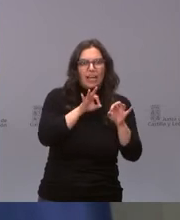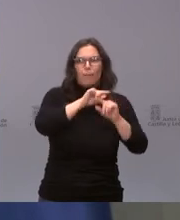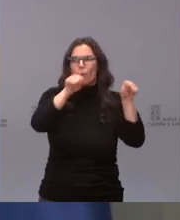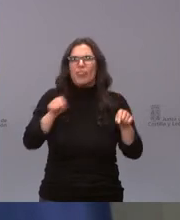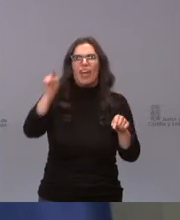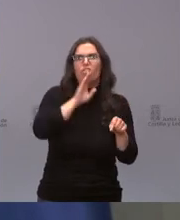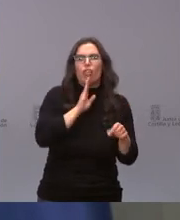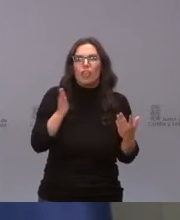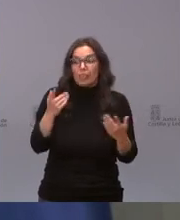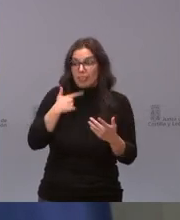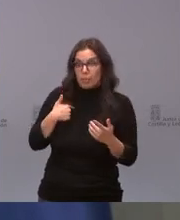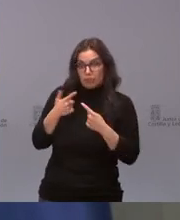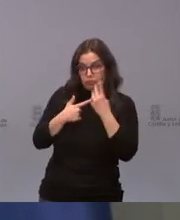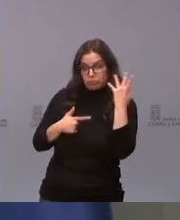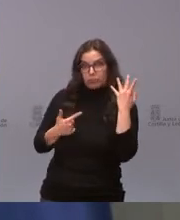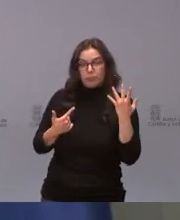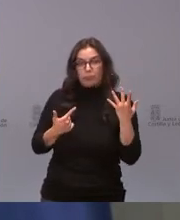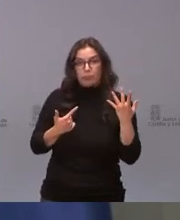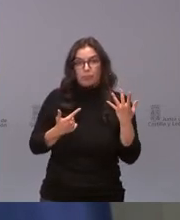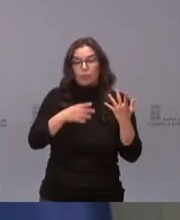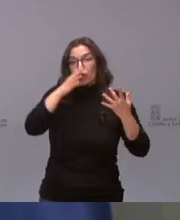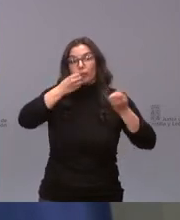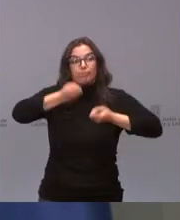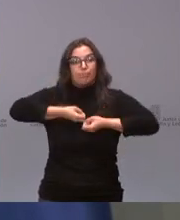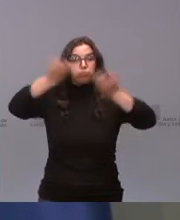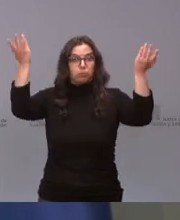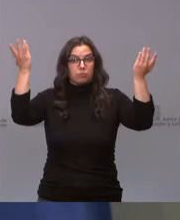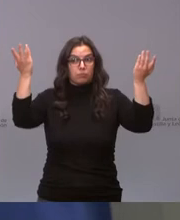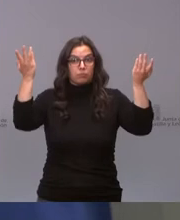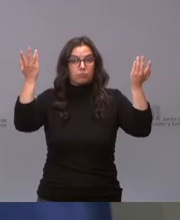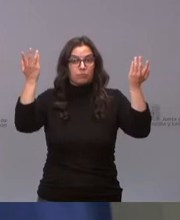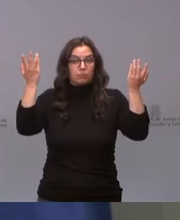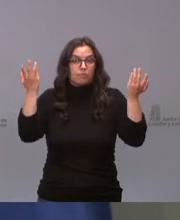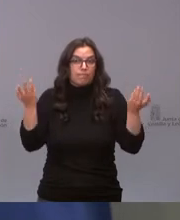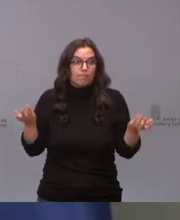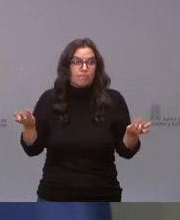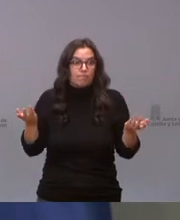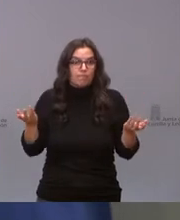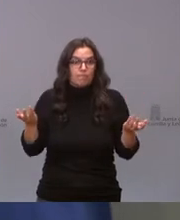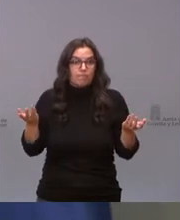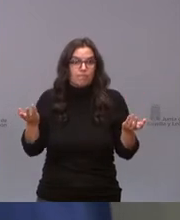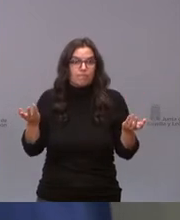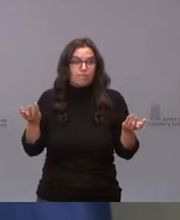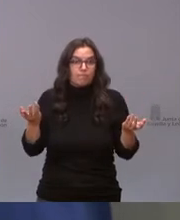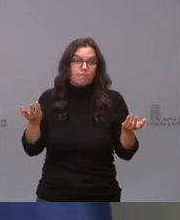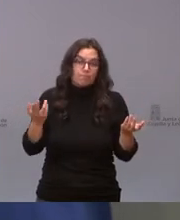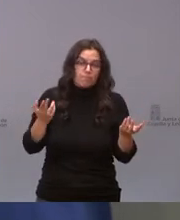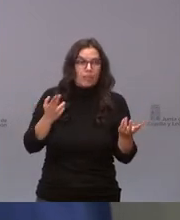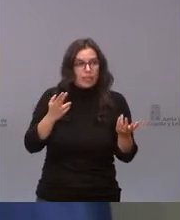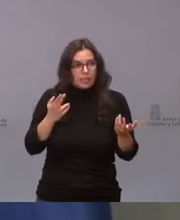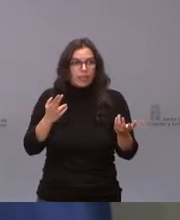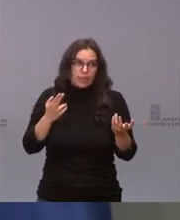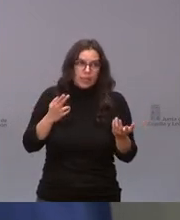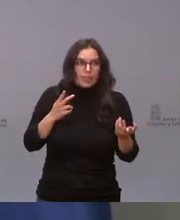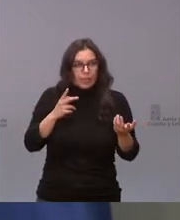provincias? Porque lanzar una acusación así tiene un nombre que,